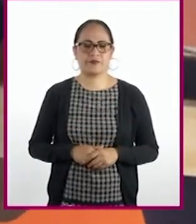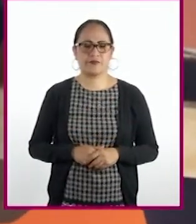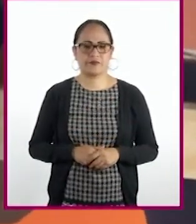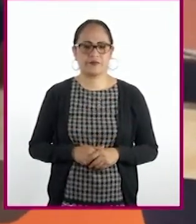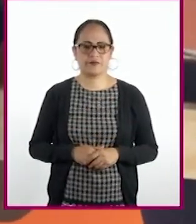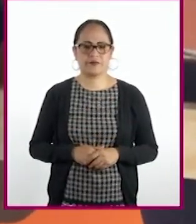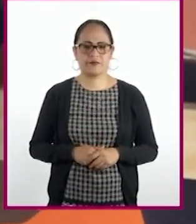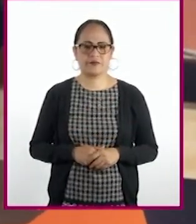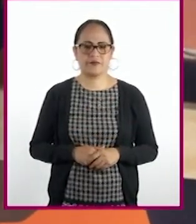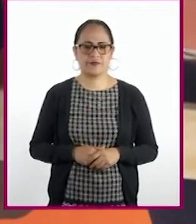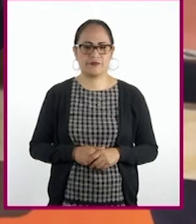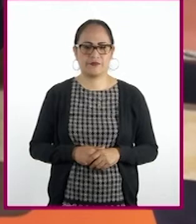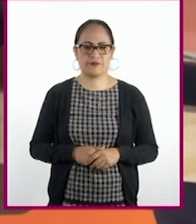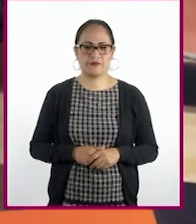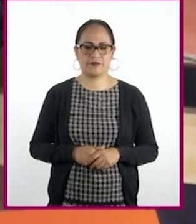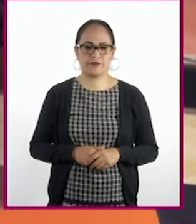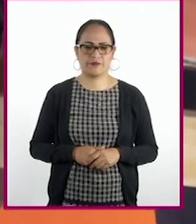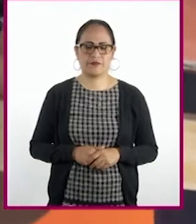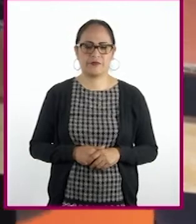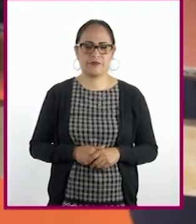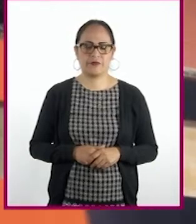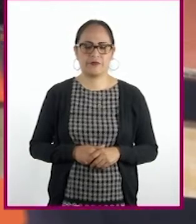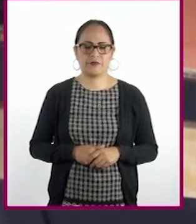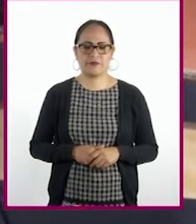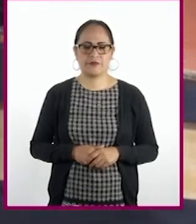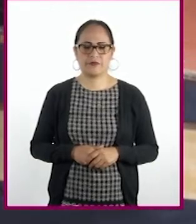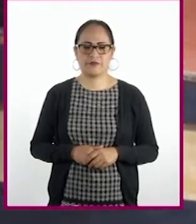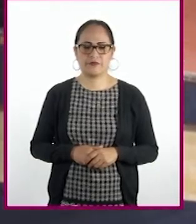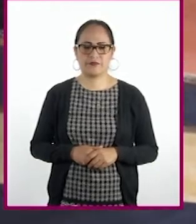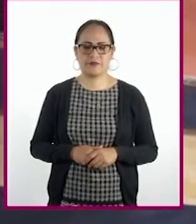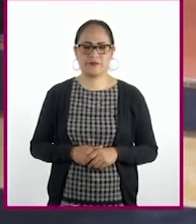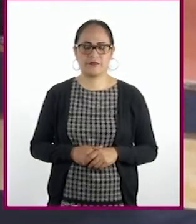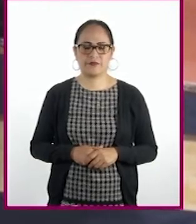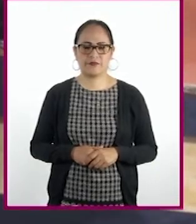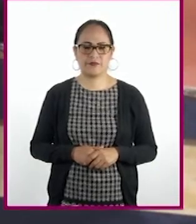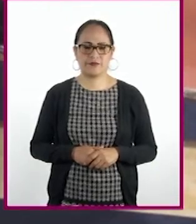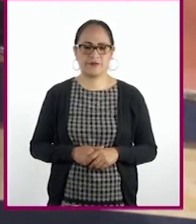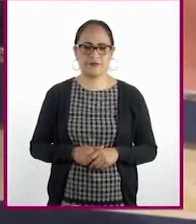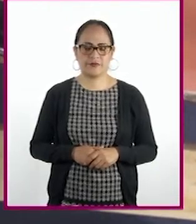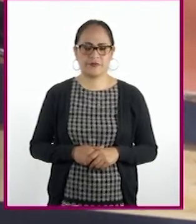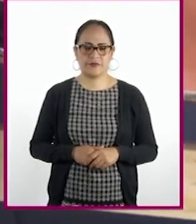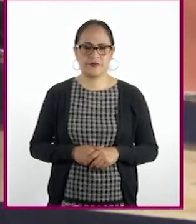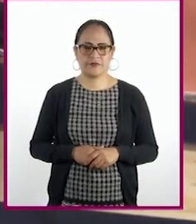Bueno, a ver. Esto está aquí.